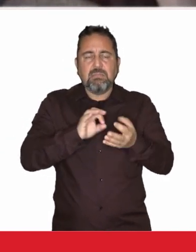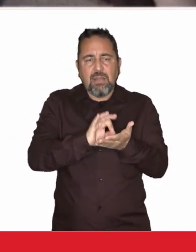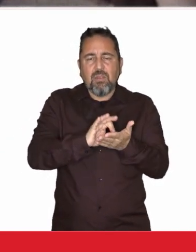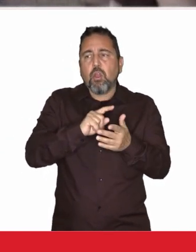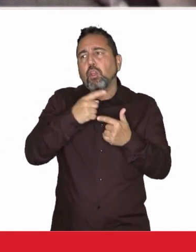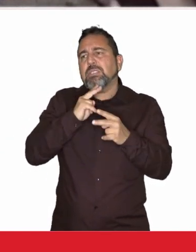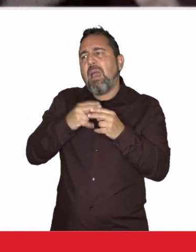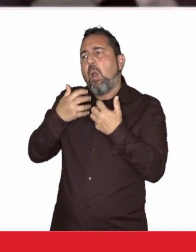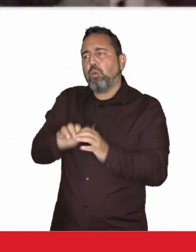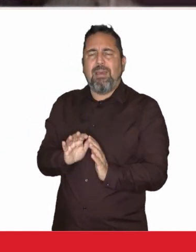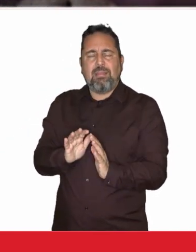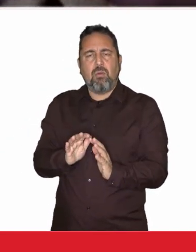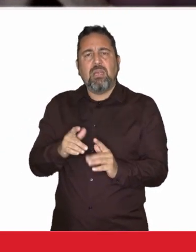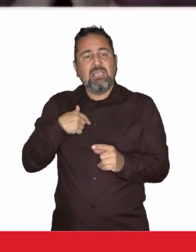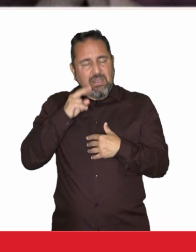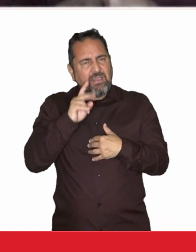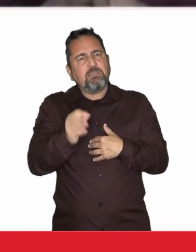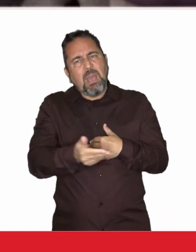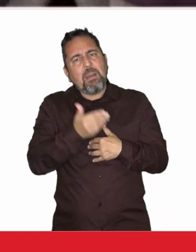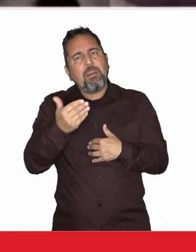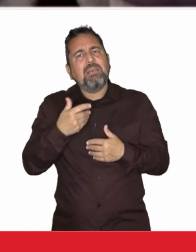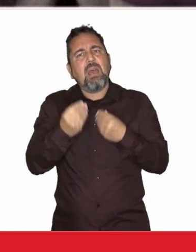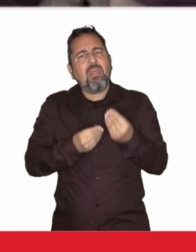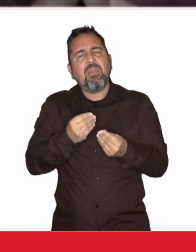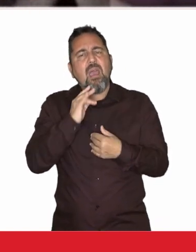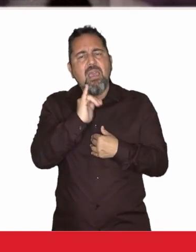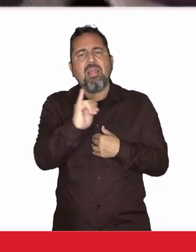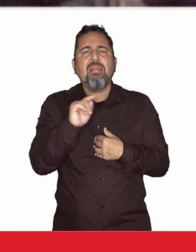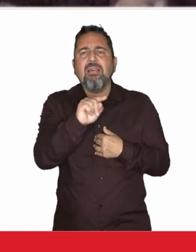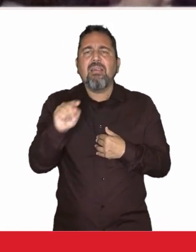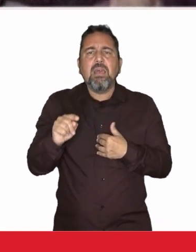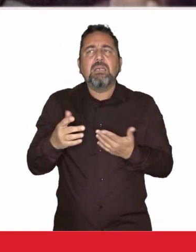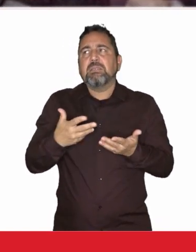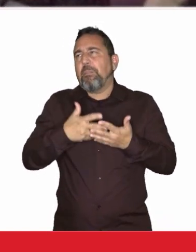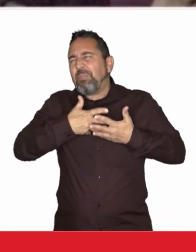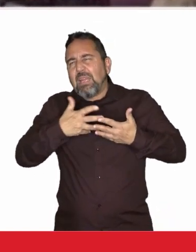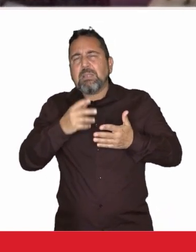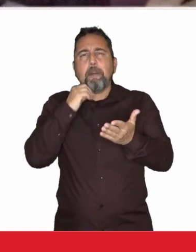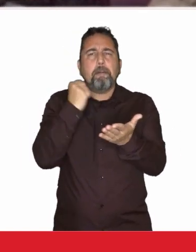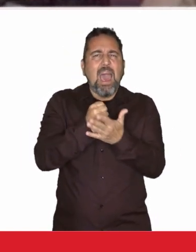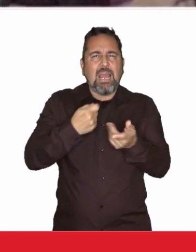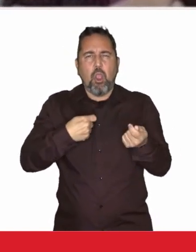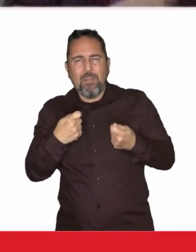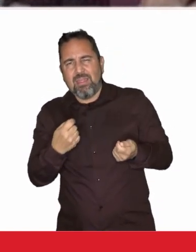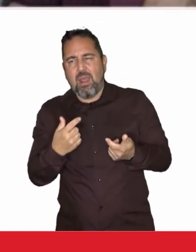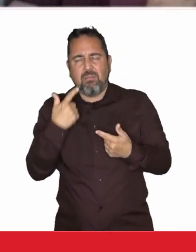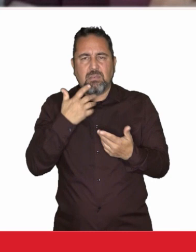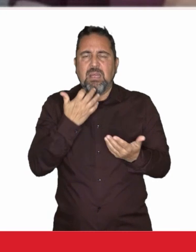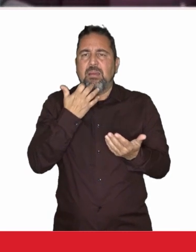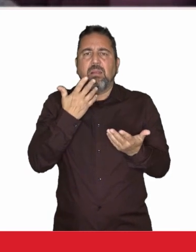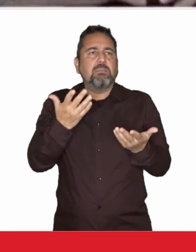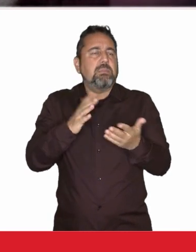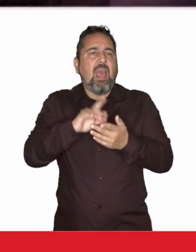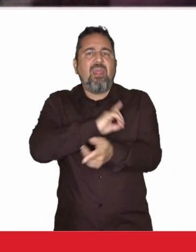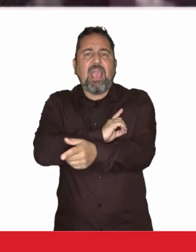procesos automáticos. Esto, por ejemplo, cada vez lo veis más en grandes marcas comerciales, digamos,